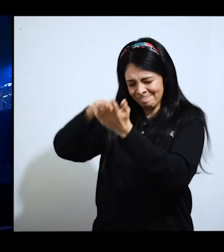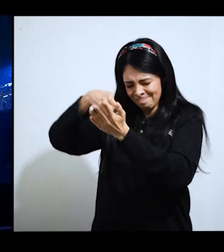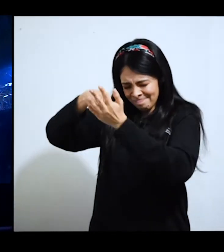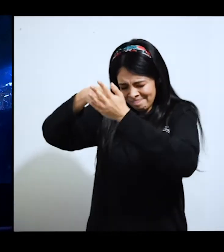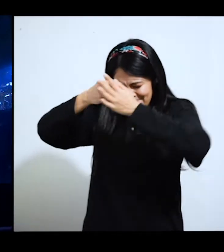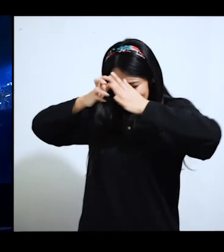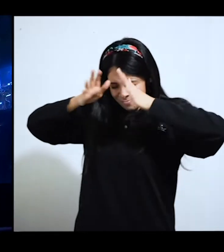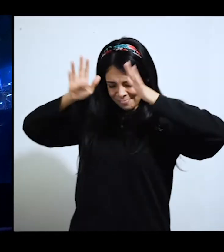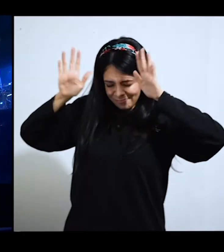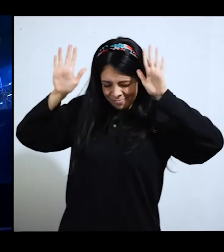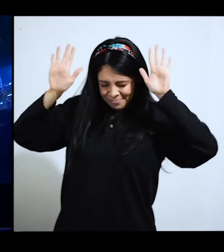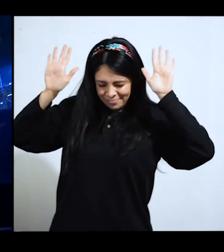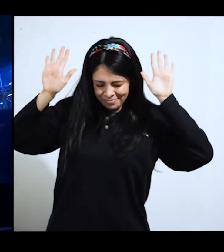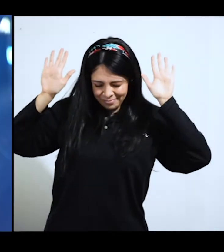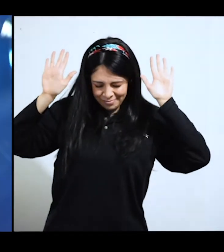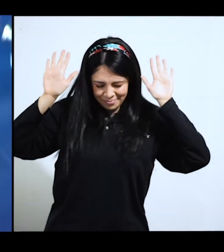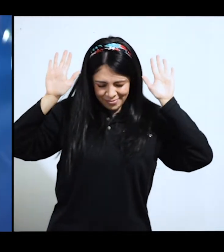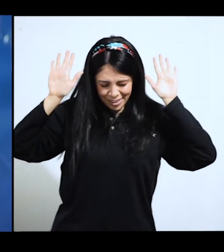permaneceré